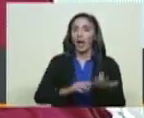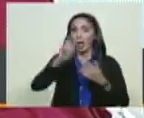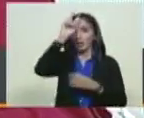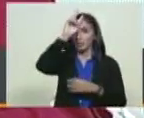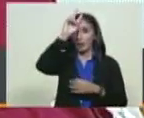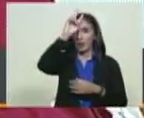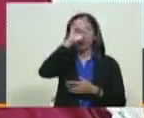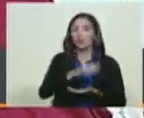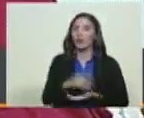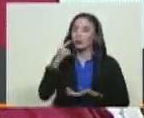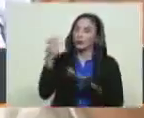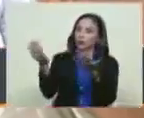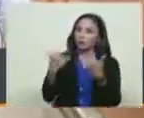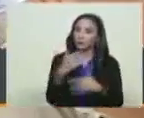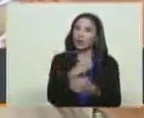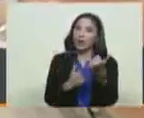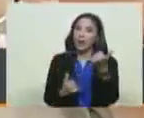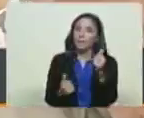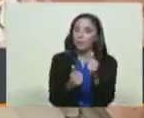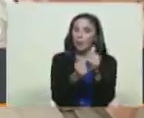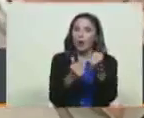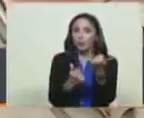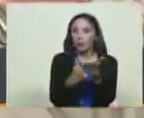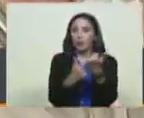me acompañará el día de hoy